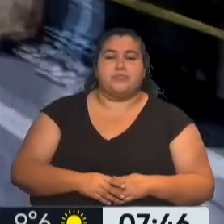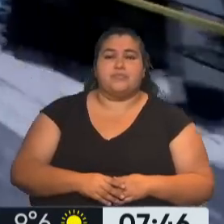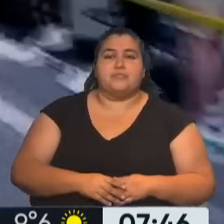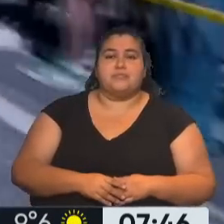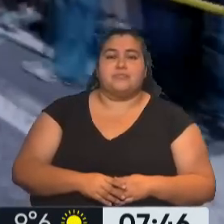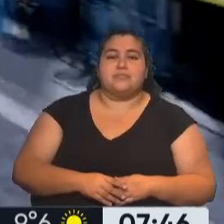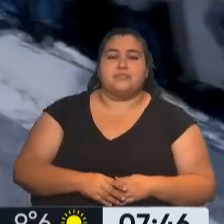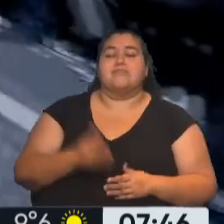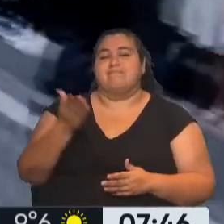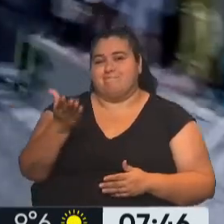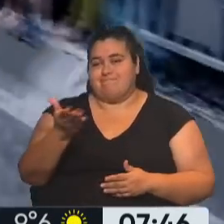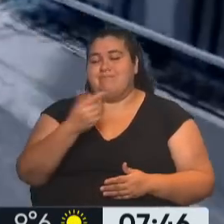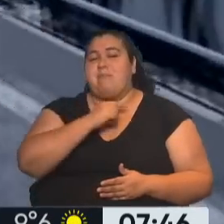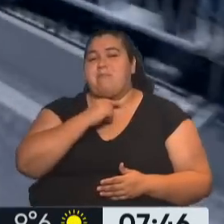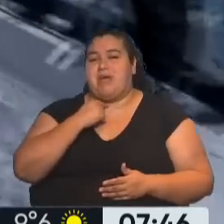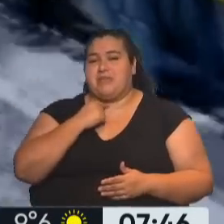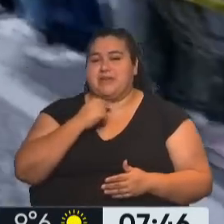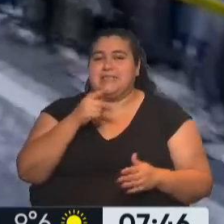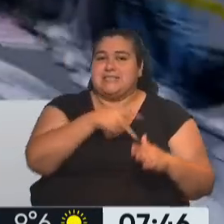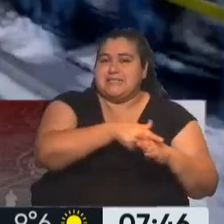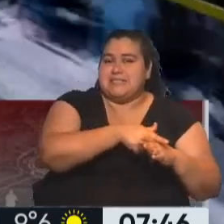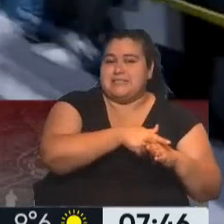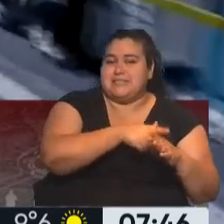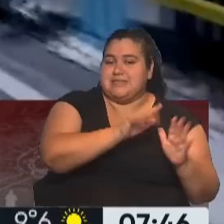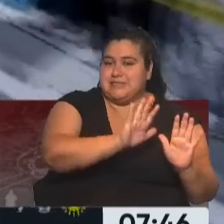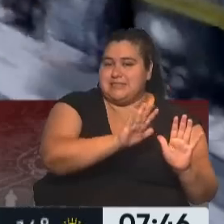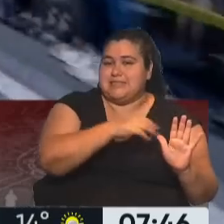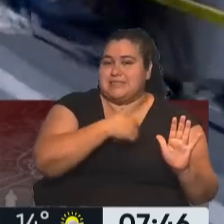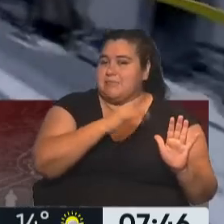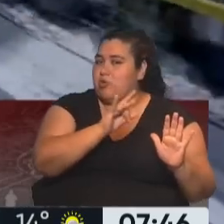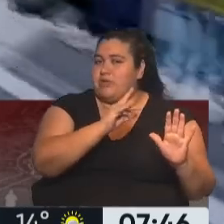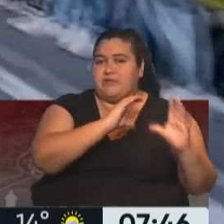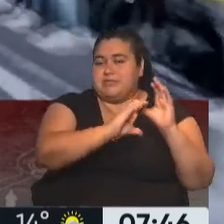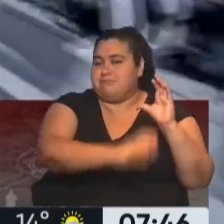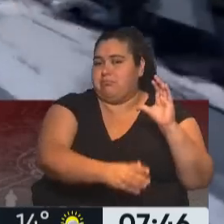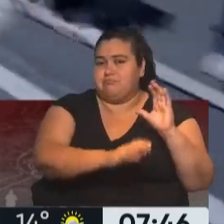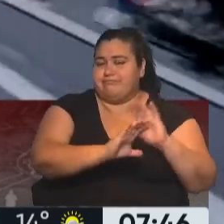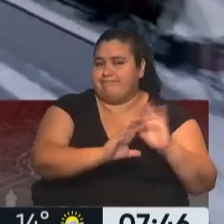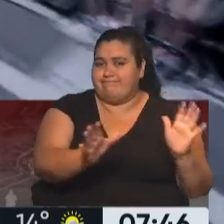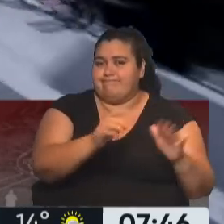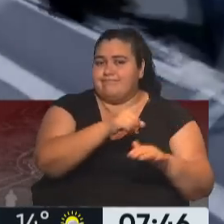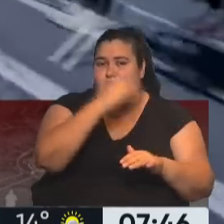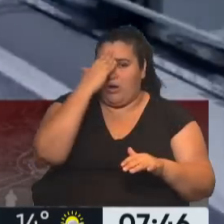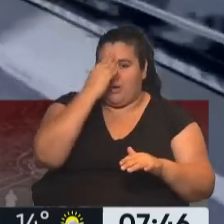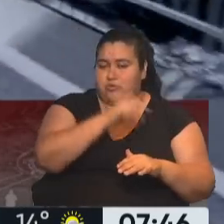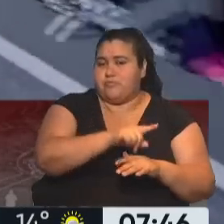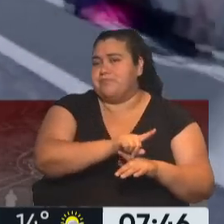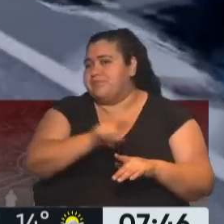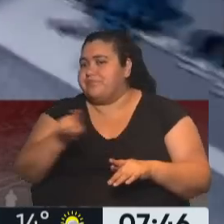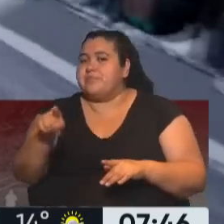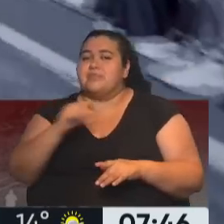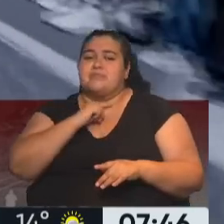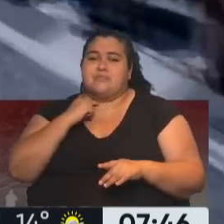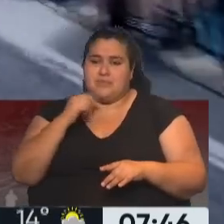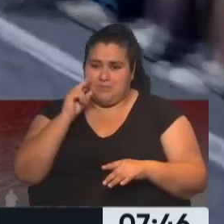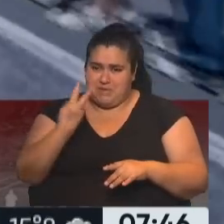Bueno, padre, es el lugar. Queríamos tener el contacto con No, Alejandro. claro. Muy difícil la comunicación en esa zona, ¿no? En cuanto vuelve... Y mirá la cantidad de